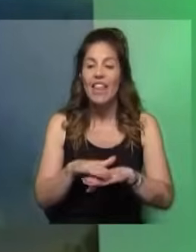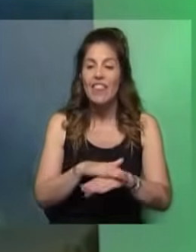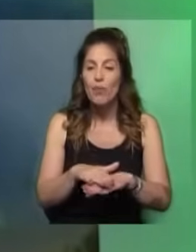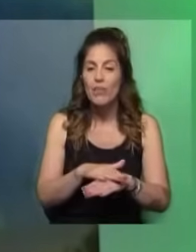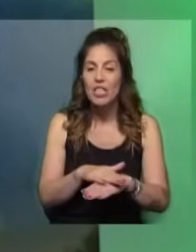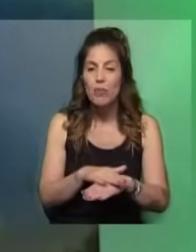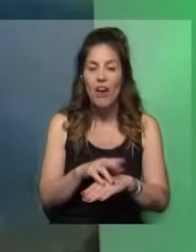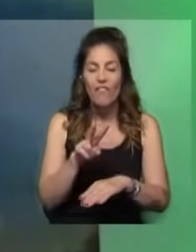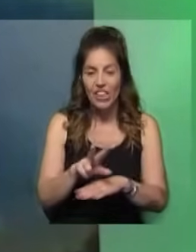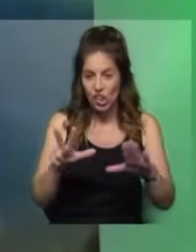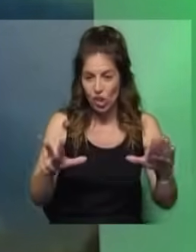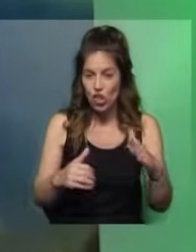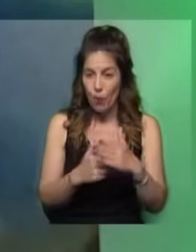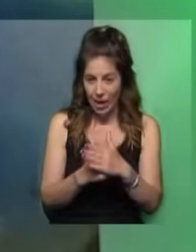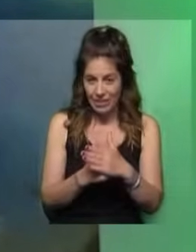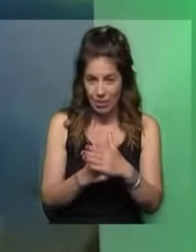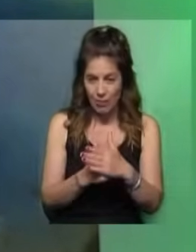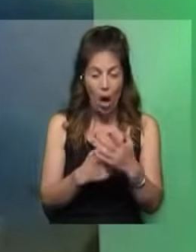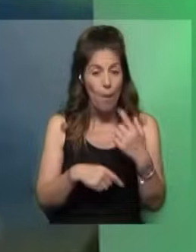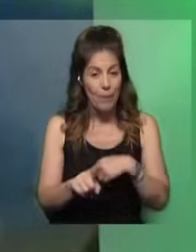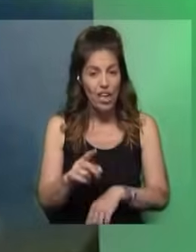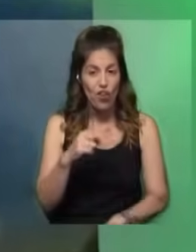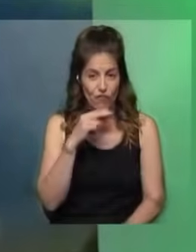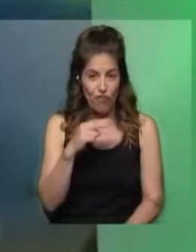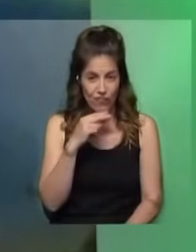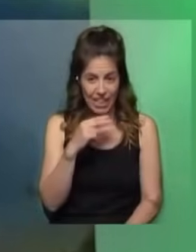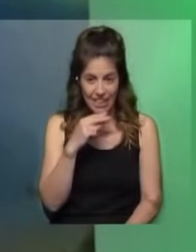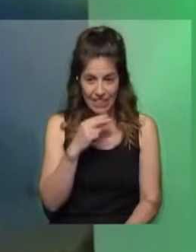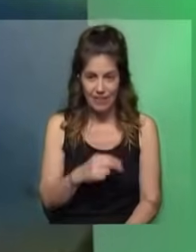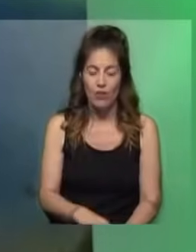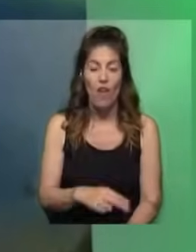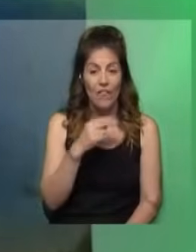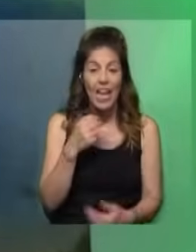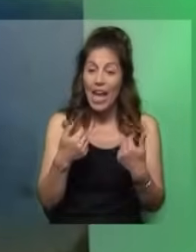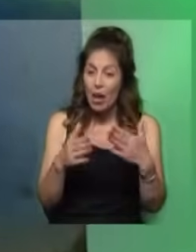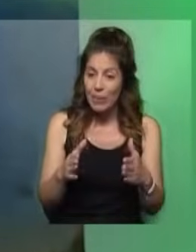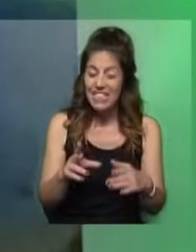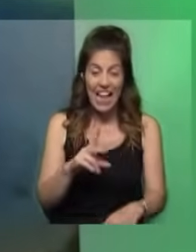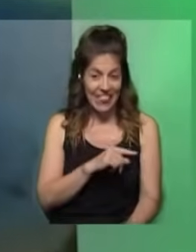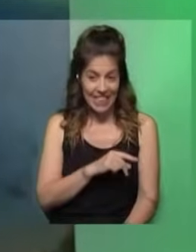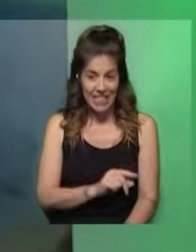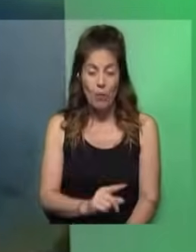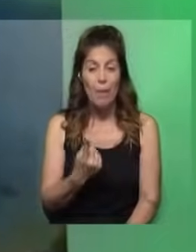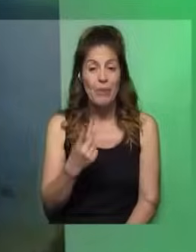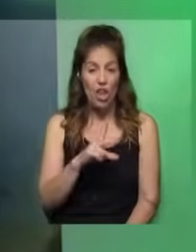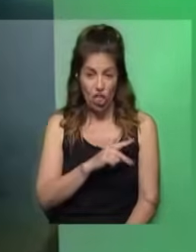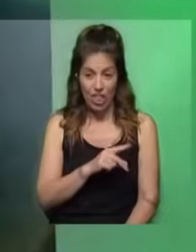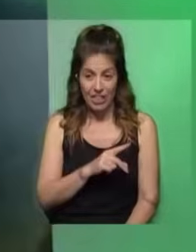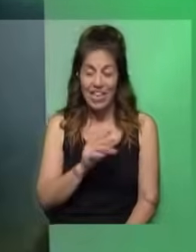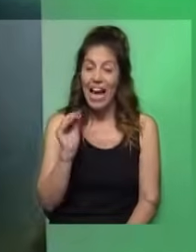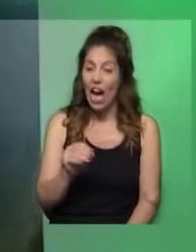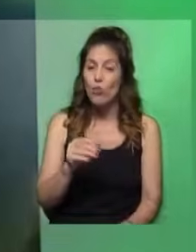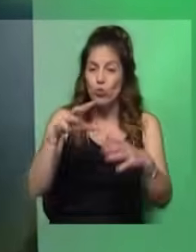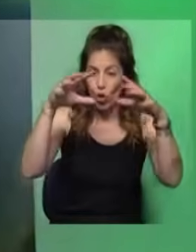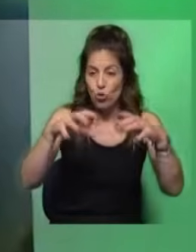metropolitana 28 de máxima pero viernes viernes empieza diciembre primero de diciembre con anuncio de